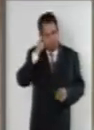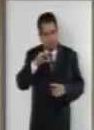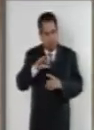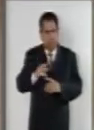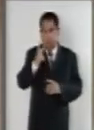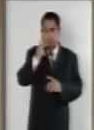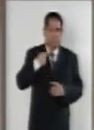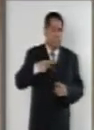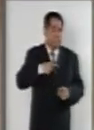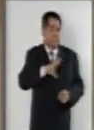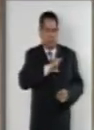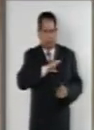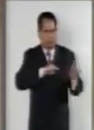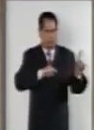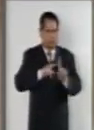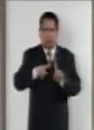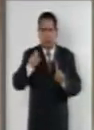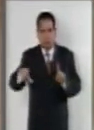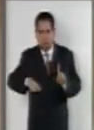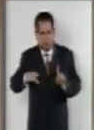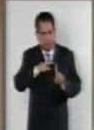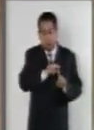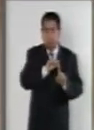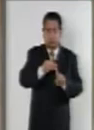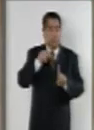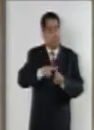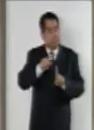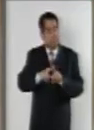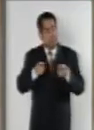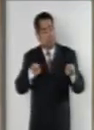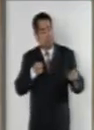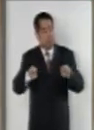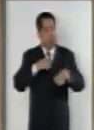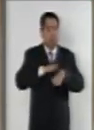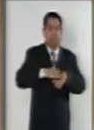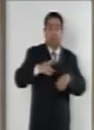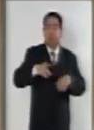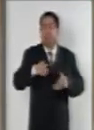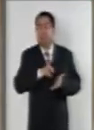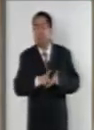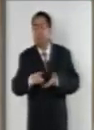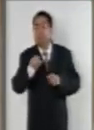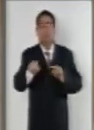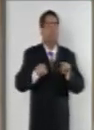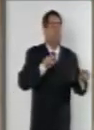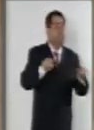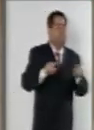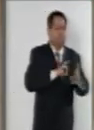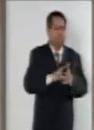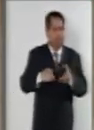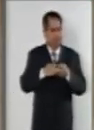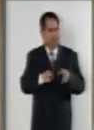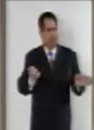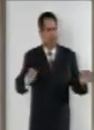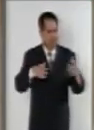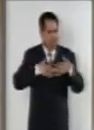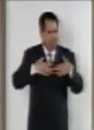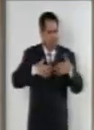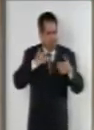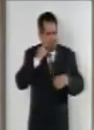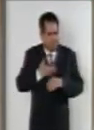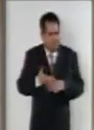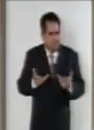un privado, que administrará los derechos que son muy amplios y que